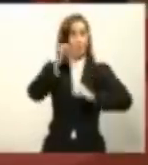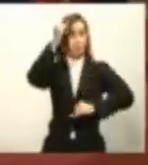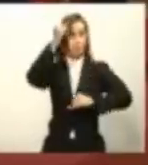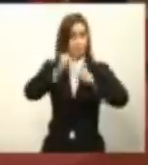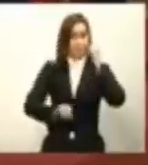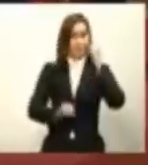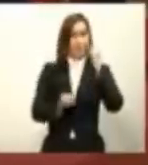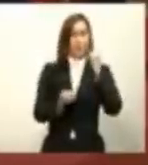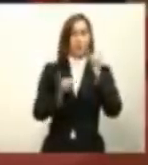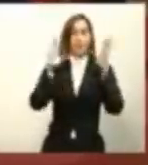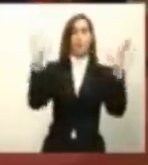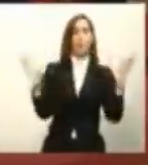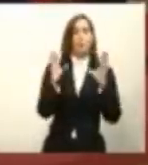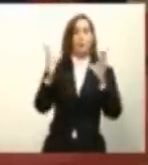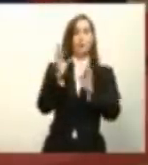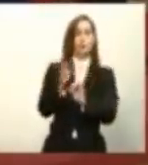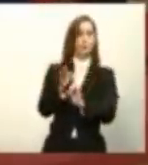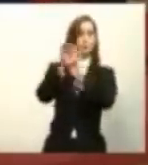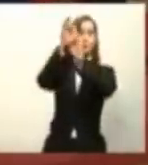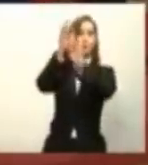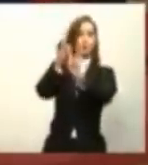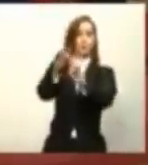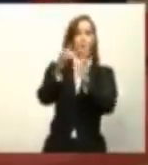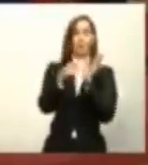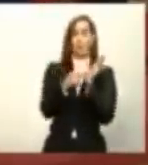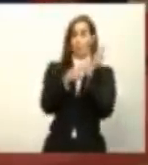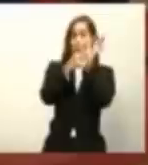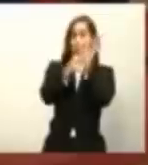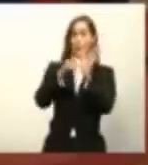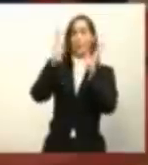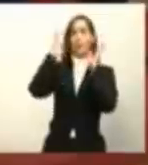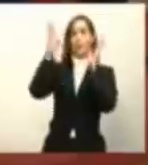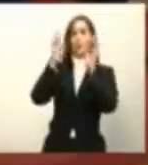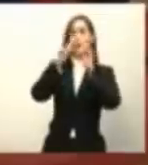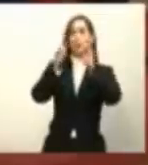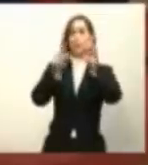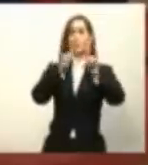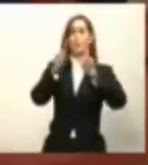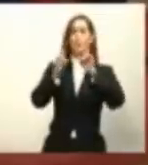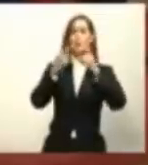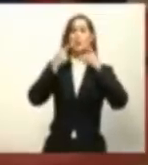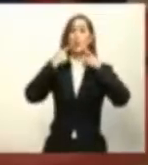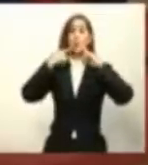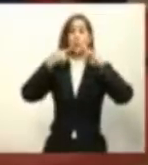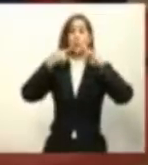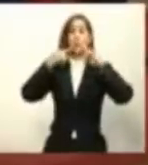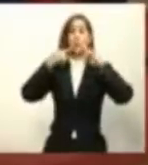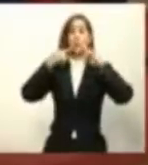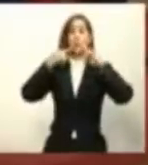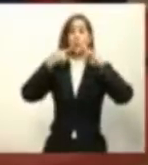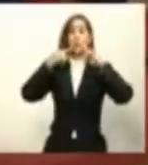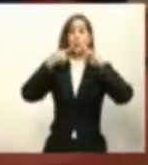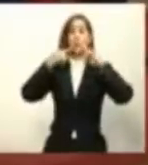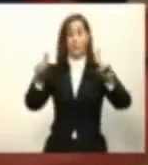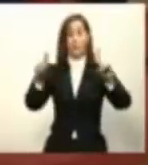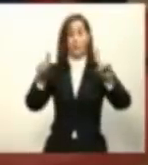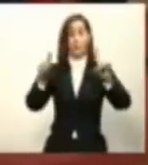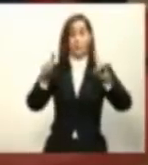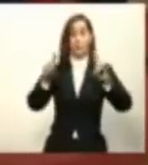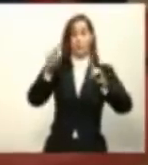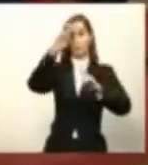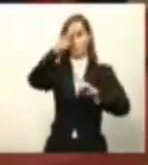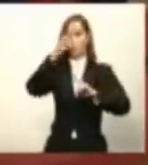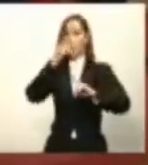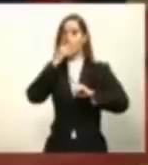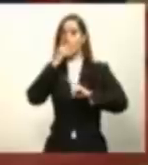culminamos esta actividad especial, comparecencia ante los medios sobre la declaración conjunta entre